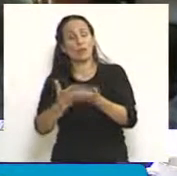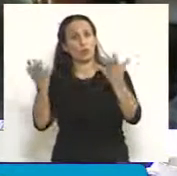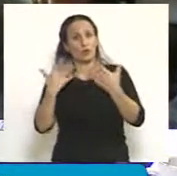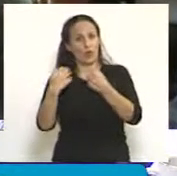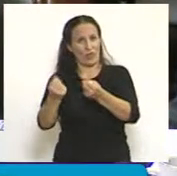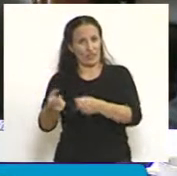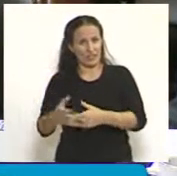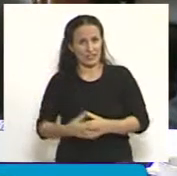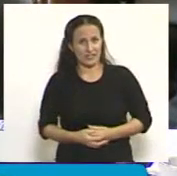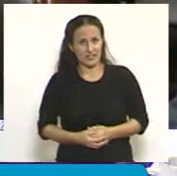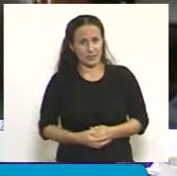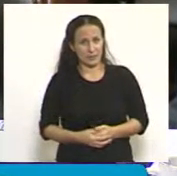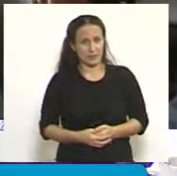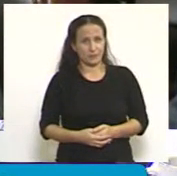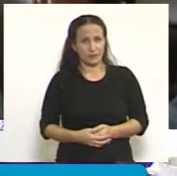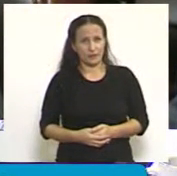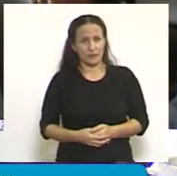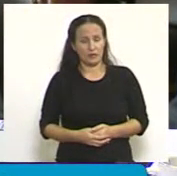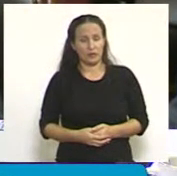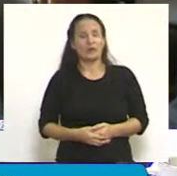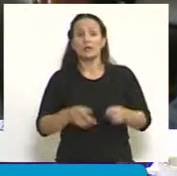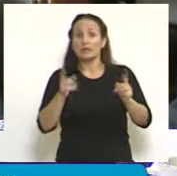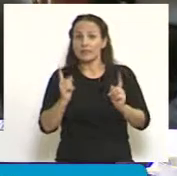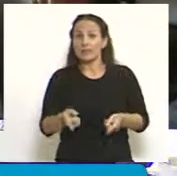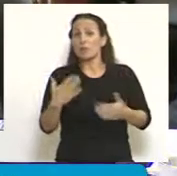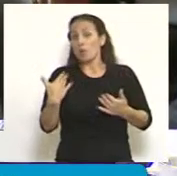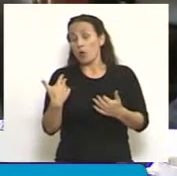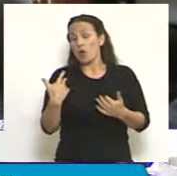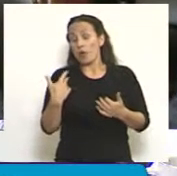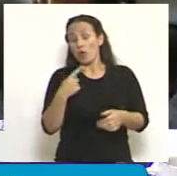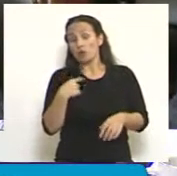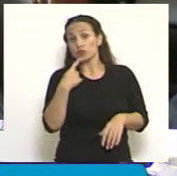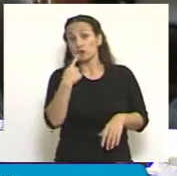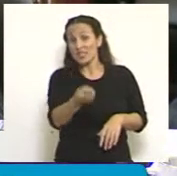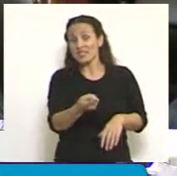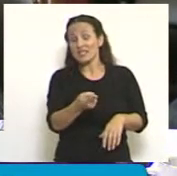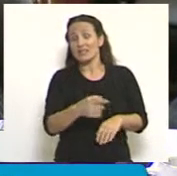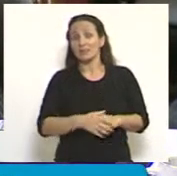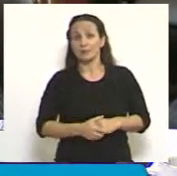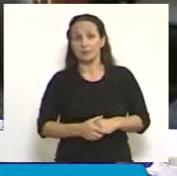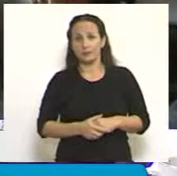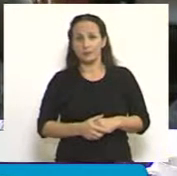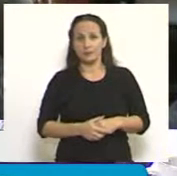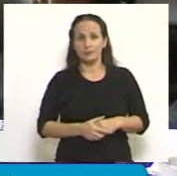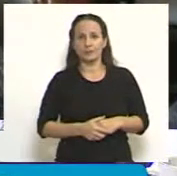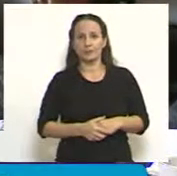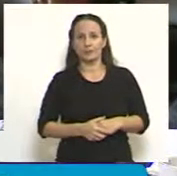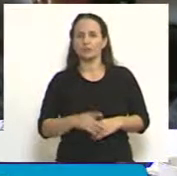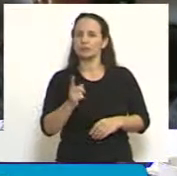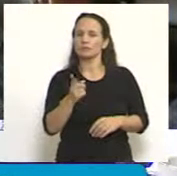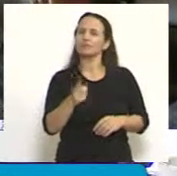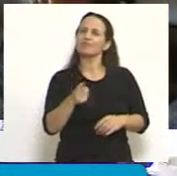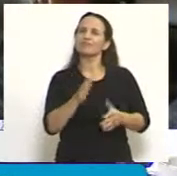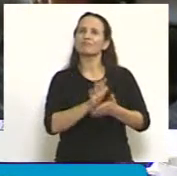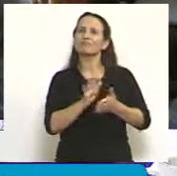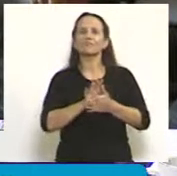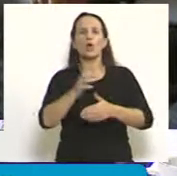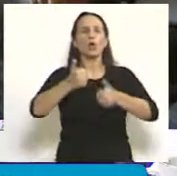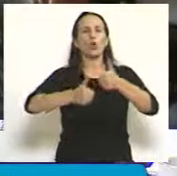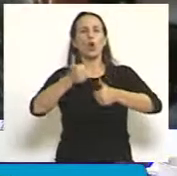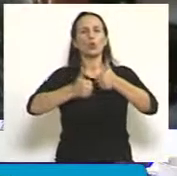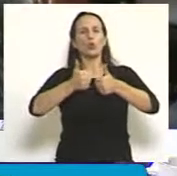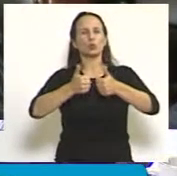media sanción del Senado, cuando en realidad el consejo de Meyer era tender a una mayor horizontalidad. Manteniendo